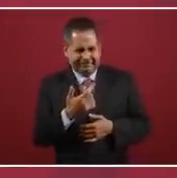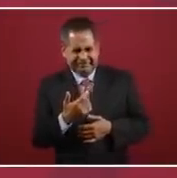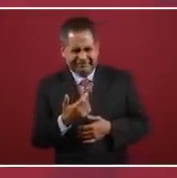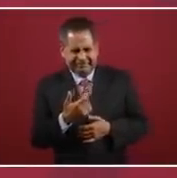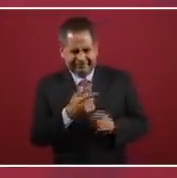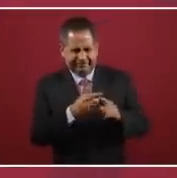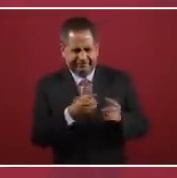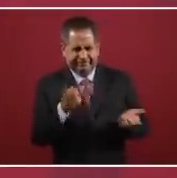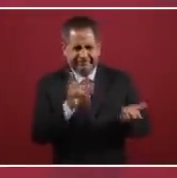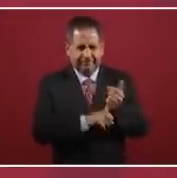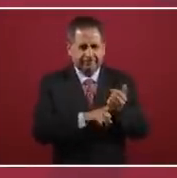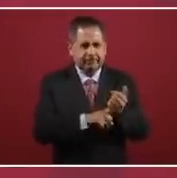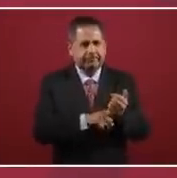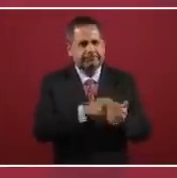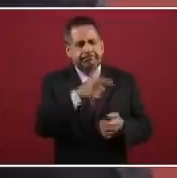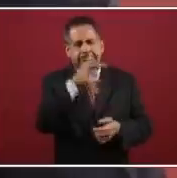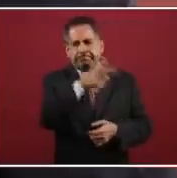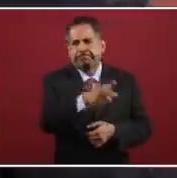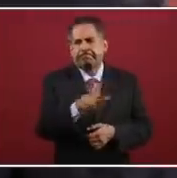suena metálico.